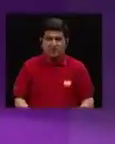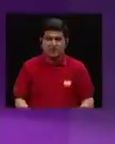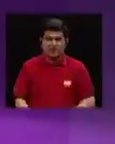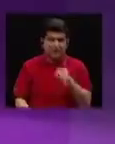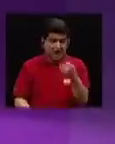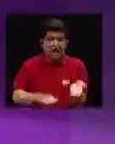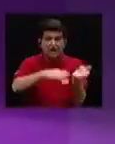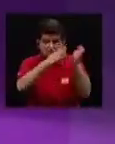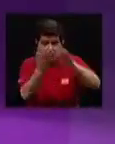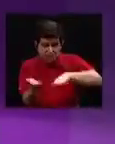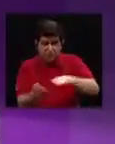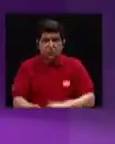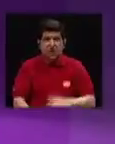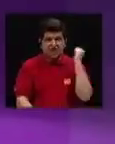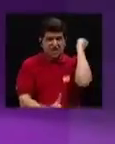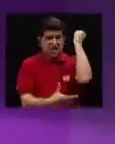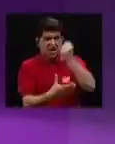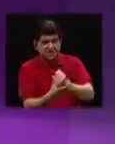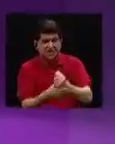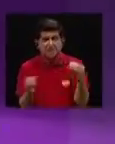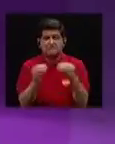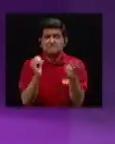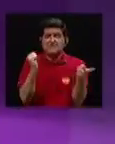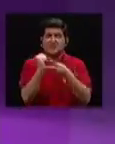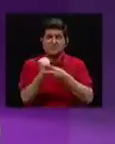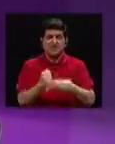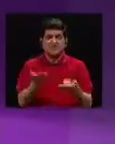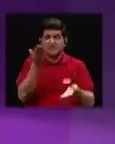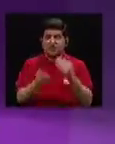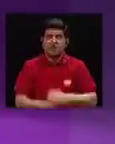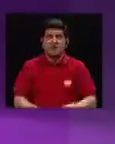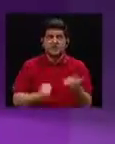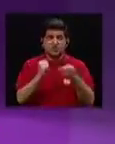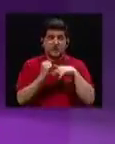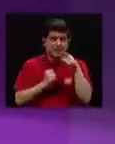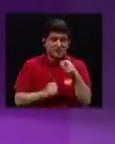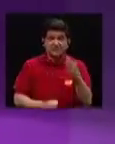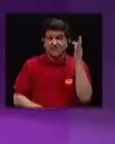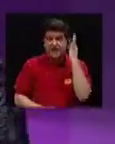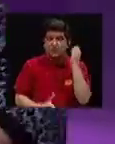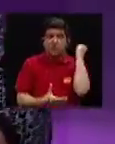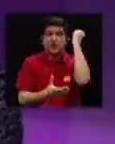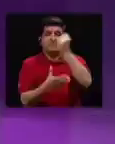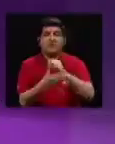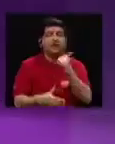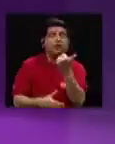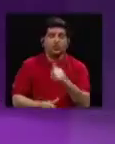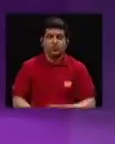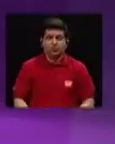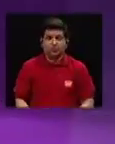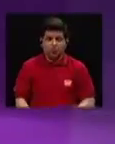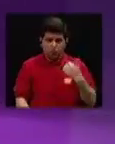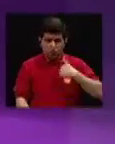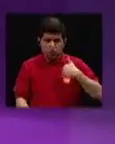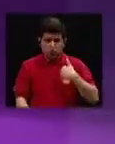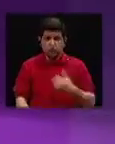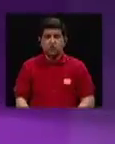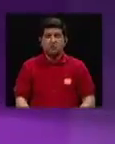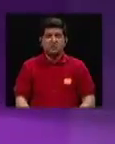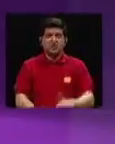mueren asesinadas mucho más de lo que matan o sea no no hay la misma proporcionalidad los hombres han sido soldados